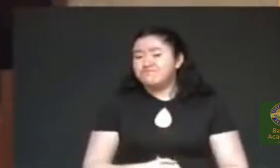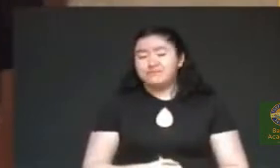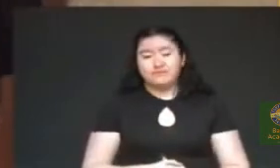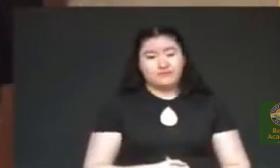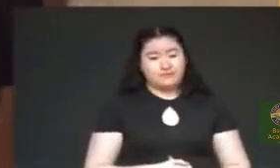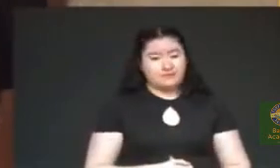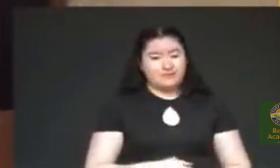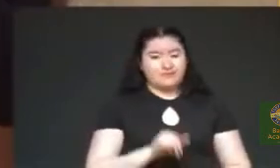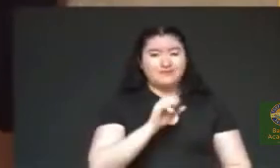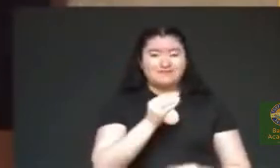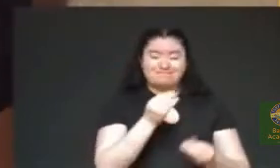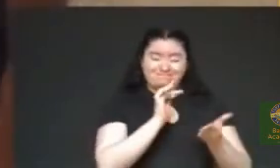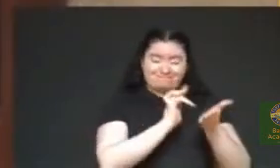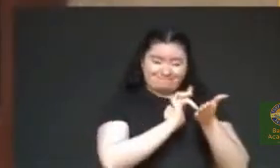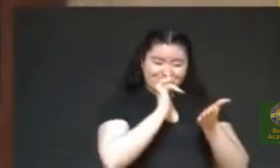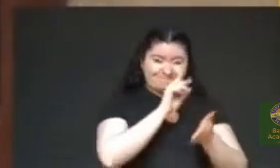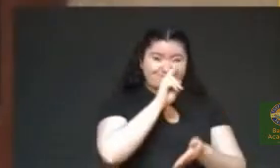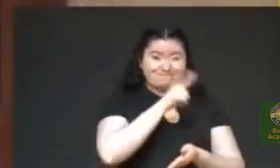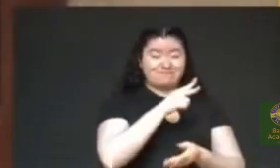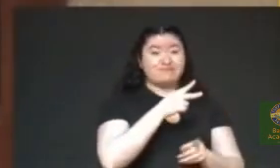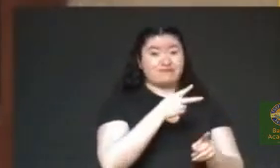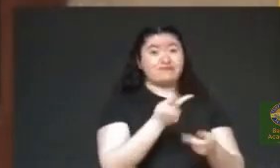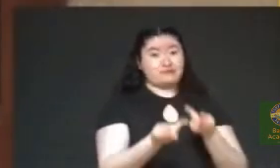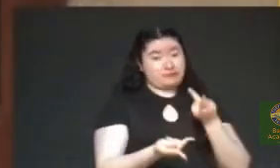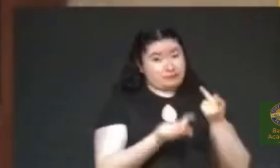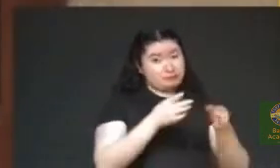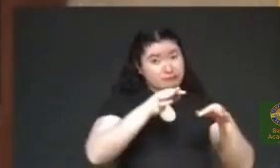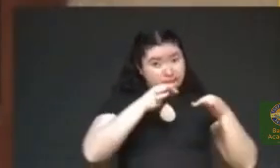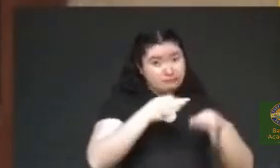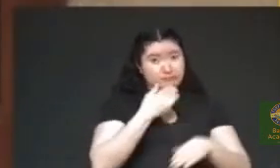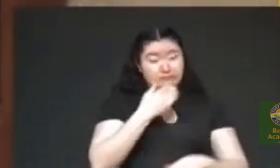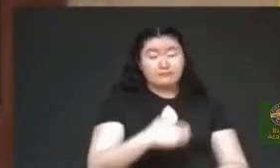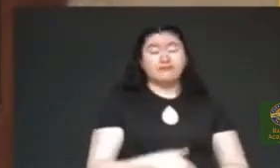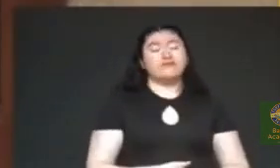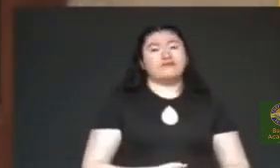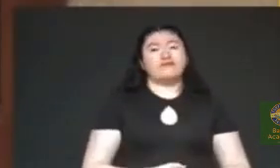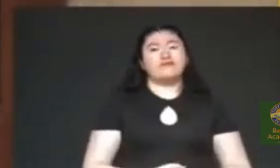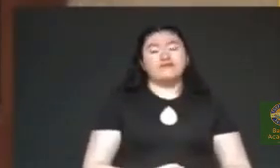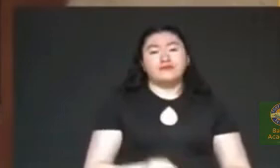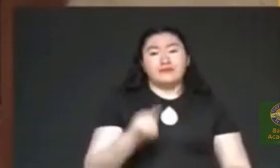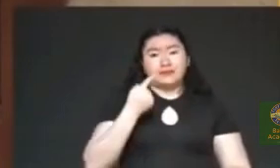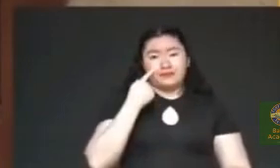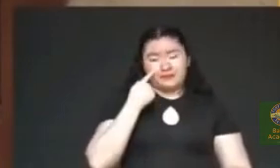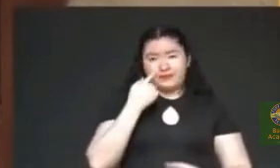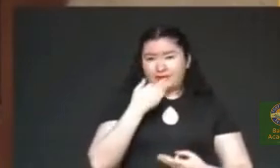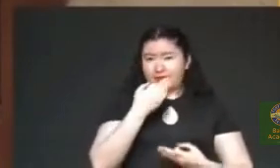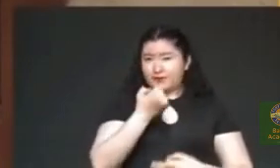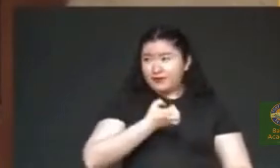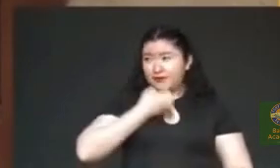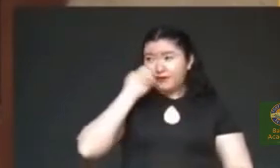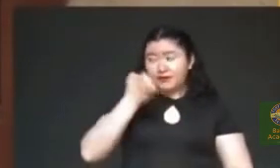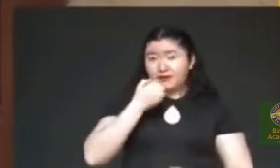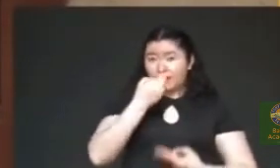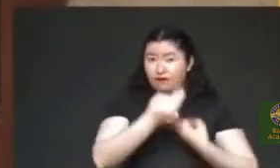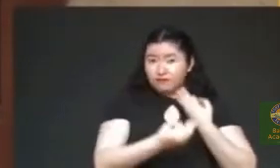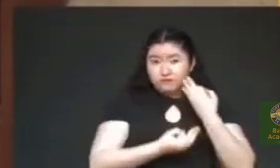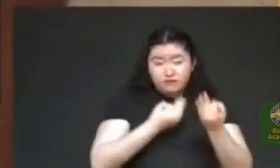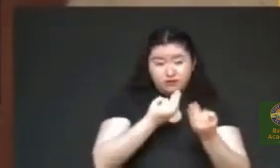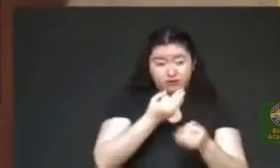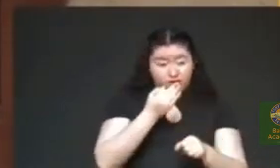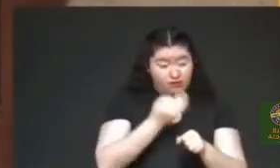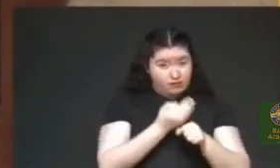Muchísimas gracias, y es una pregunta muy pertinente. A ver, todas las escuelas están teniendo un consejo